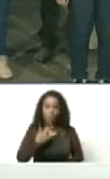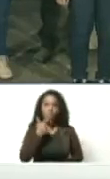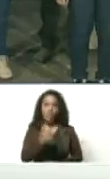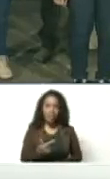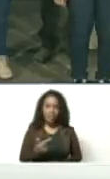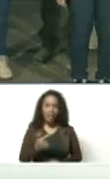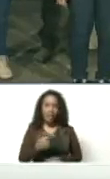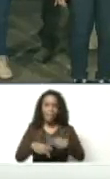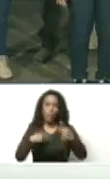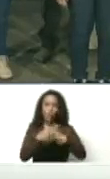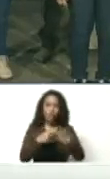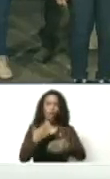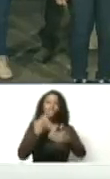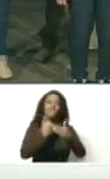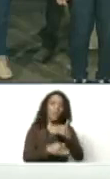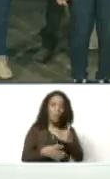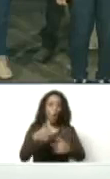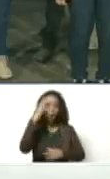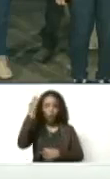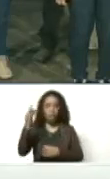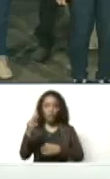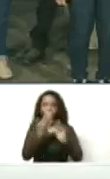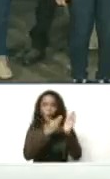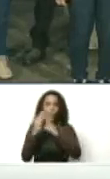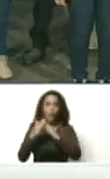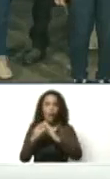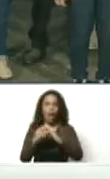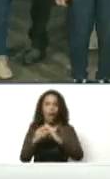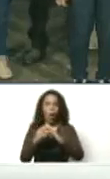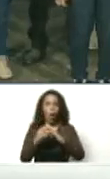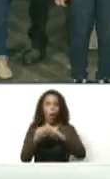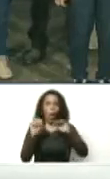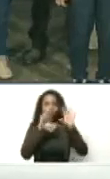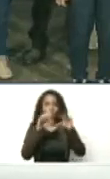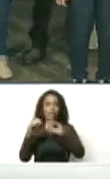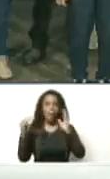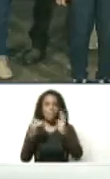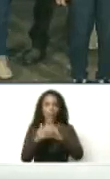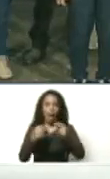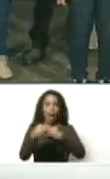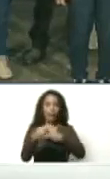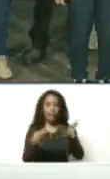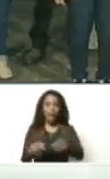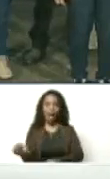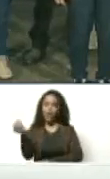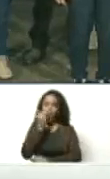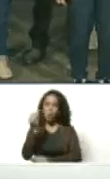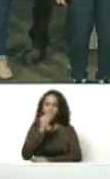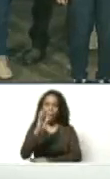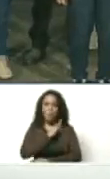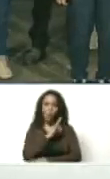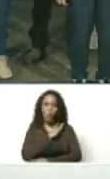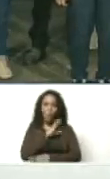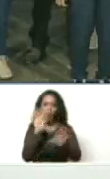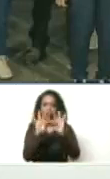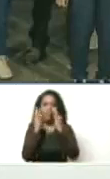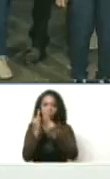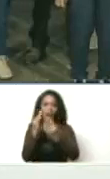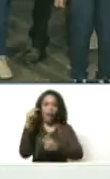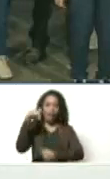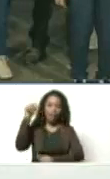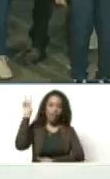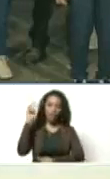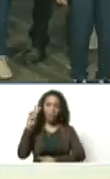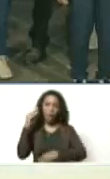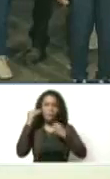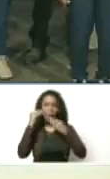producir en los consejos comunales, en 80.000 hectáreas, alimento para la familia venezolana,